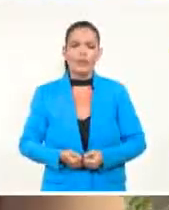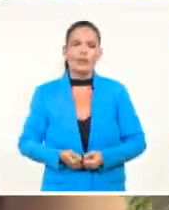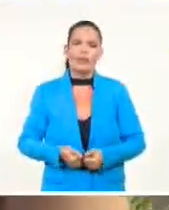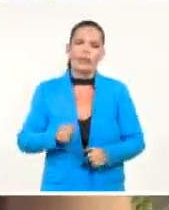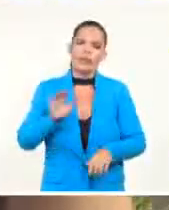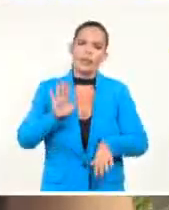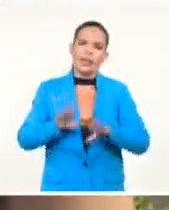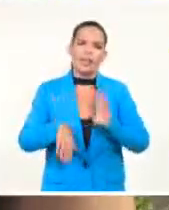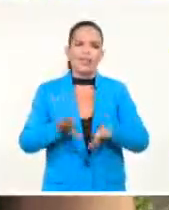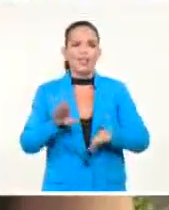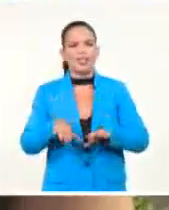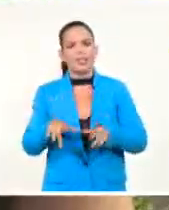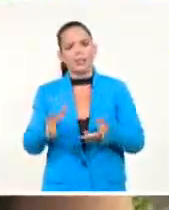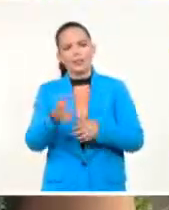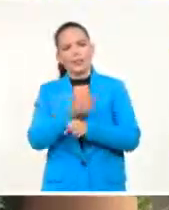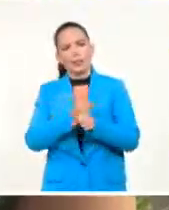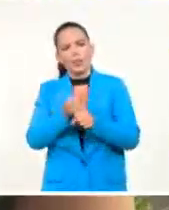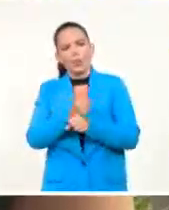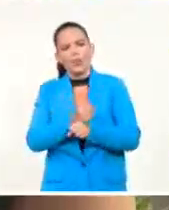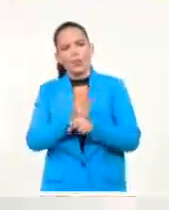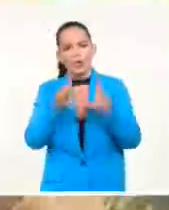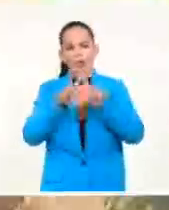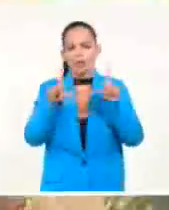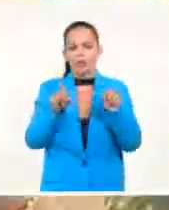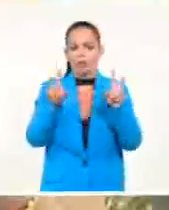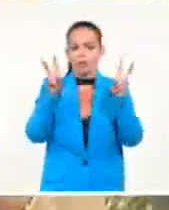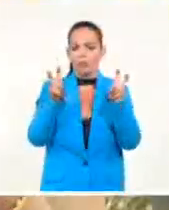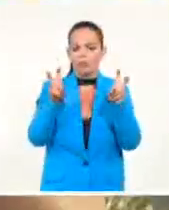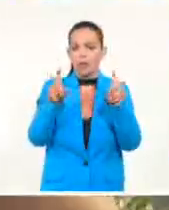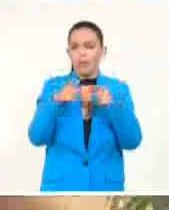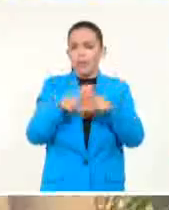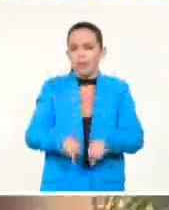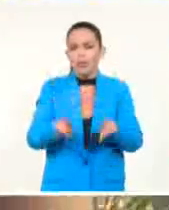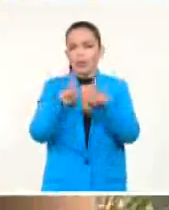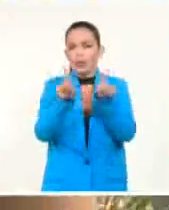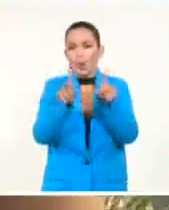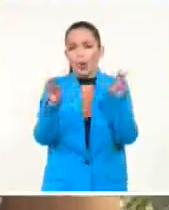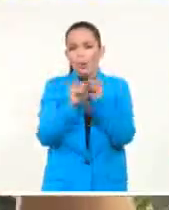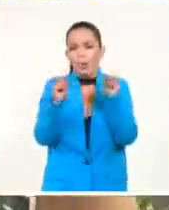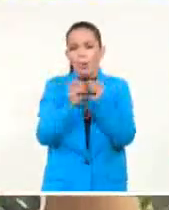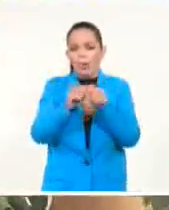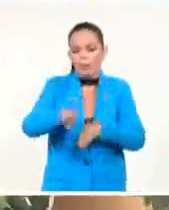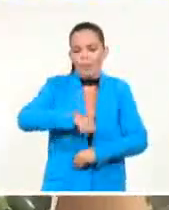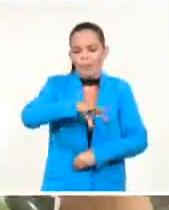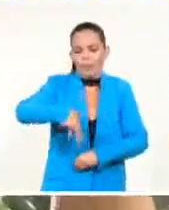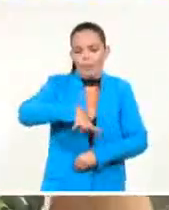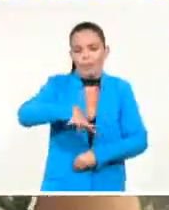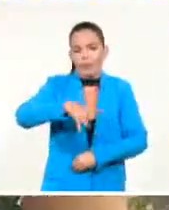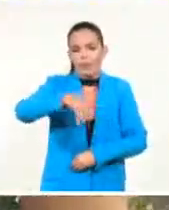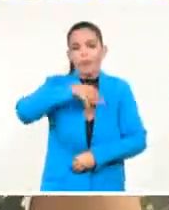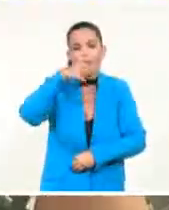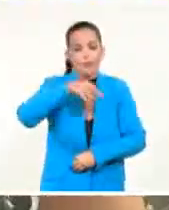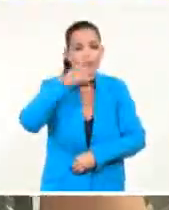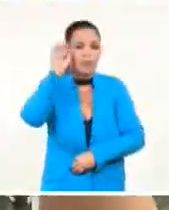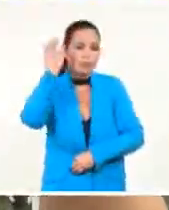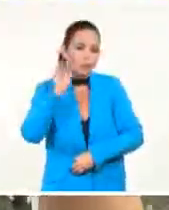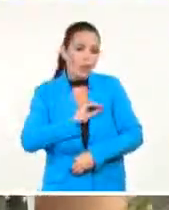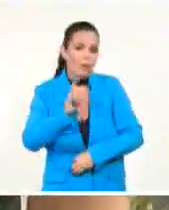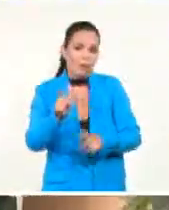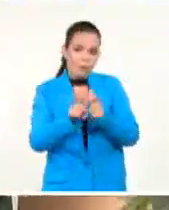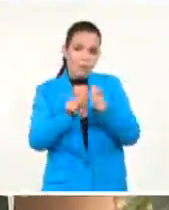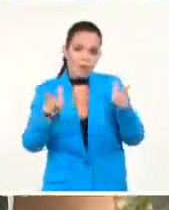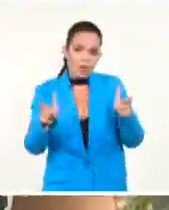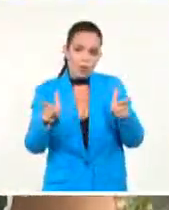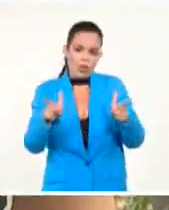utilizar ideas martianas fuera de contexto. Advierte de un caso notable de manipulación. El reciente